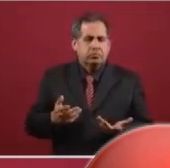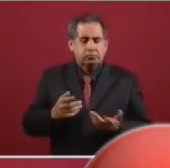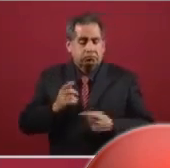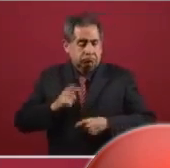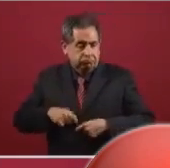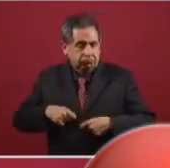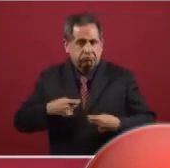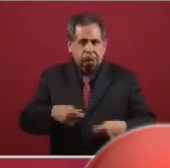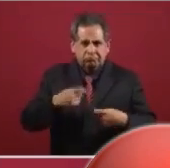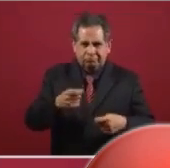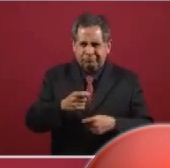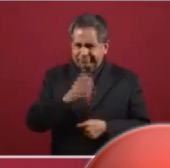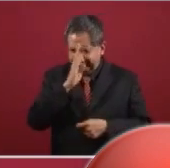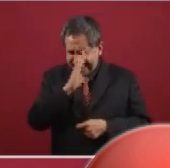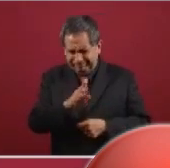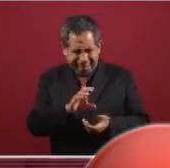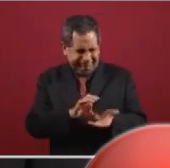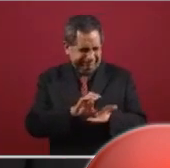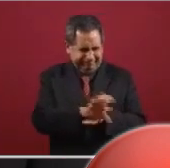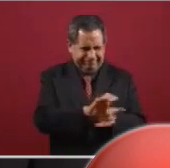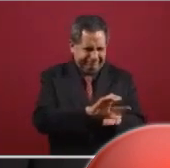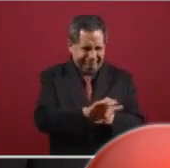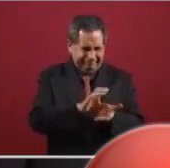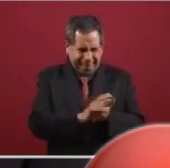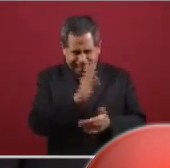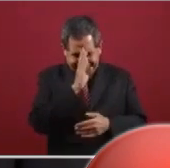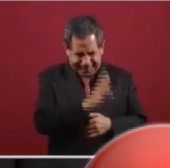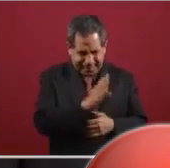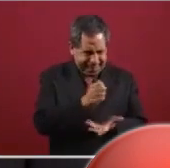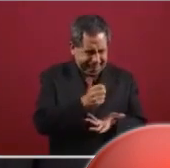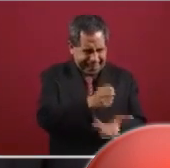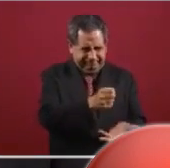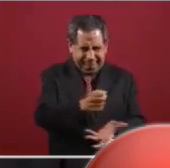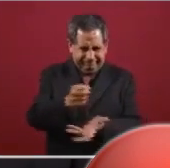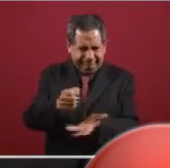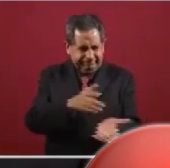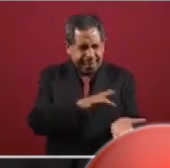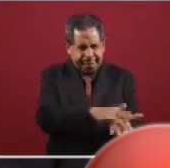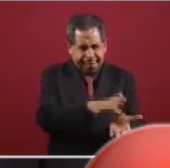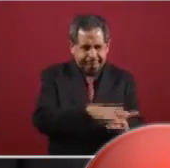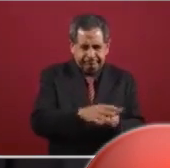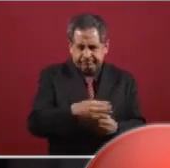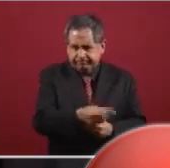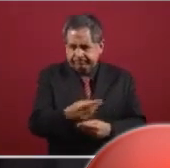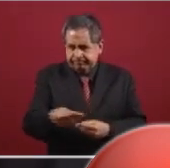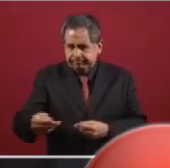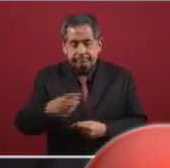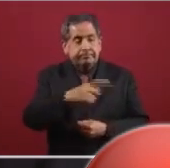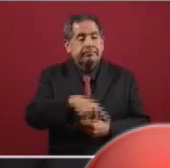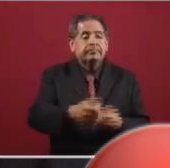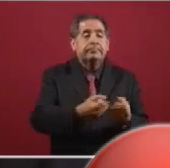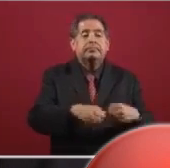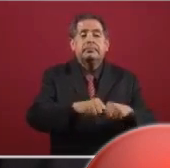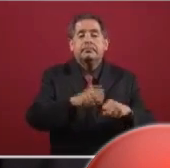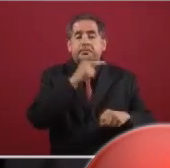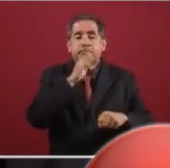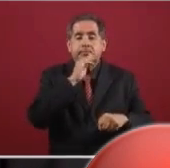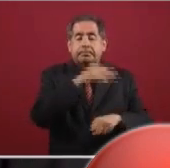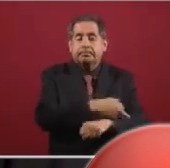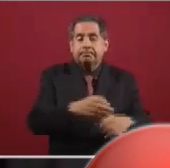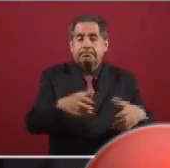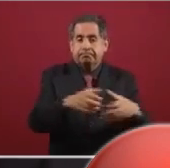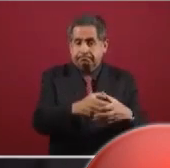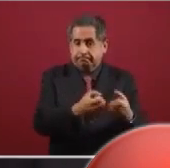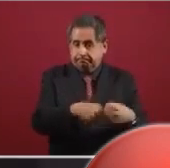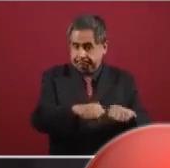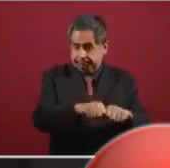entregar de manera directa los apoyos a las sociedades de padres de familia